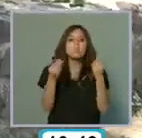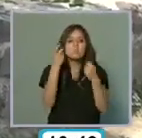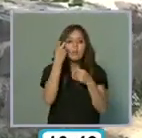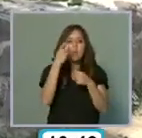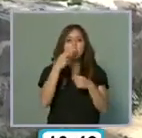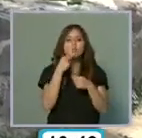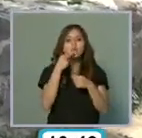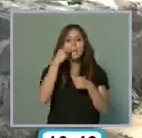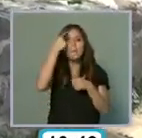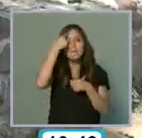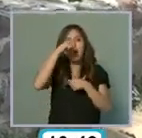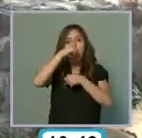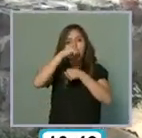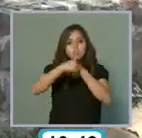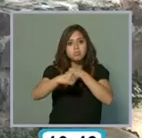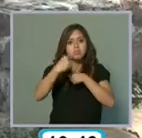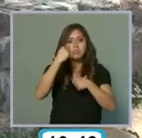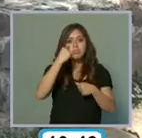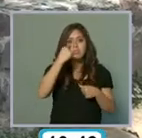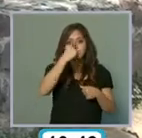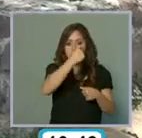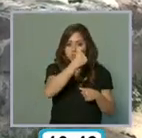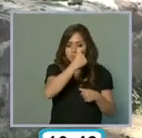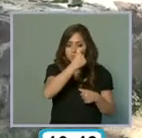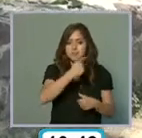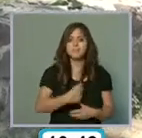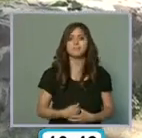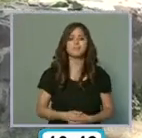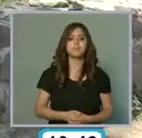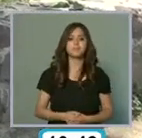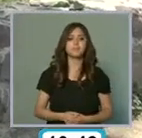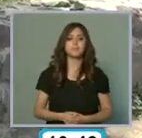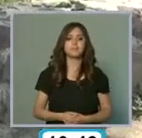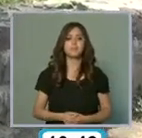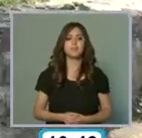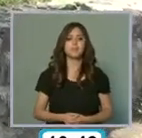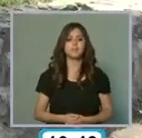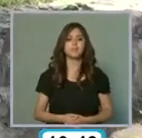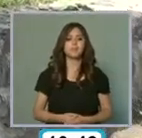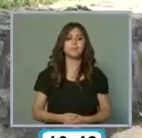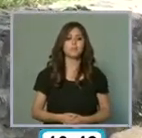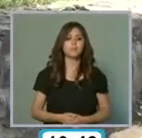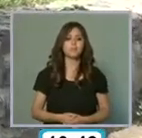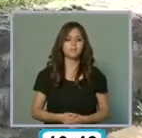operaba. Y al haber operado a Victoriano,